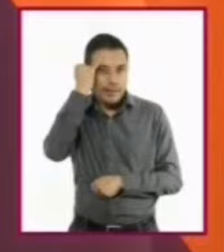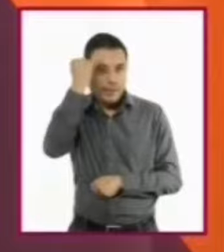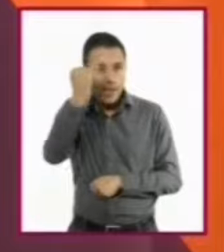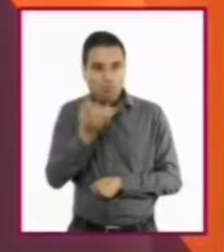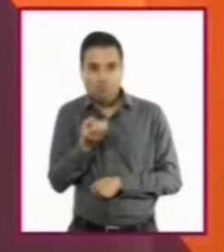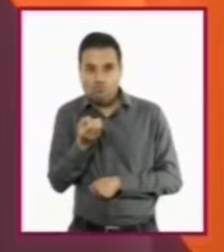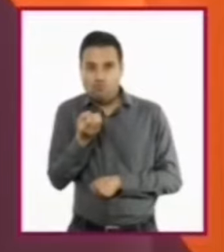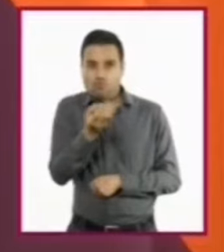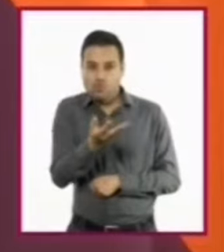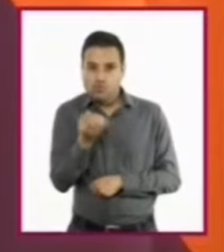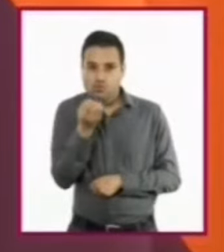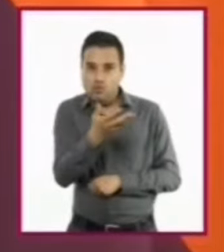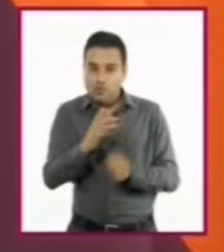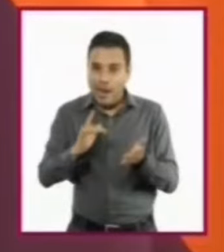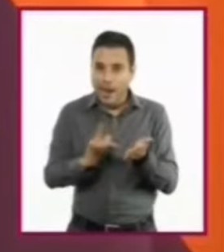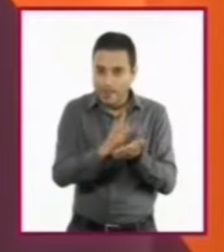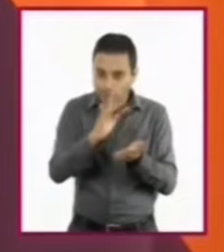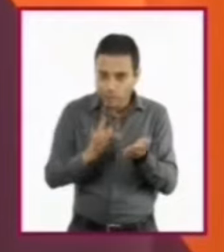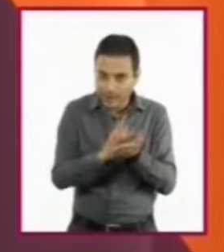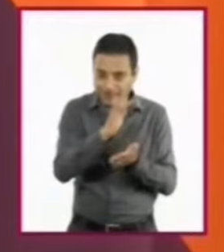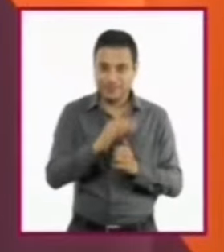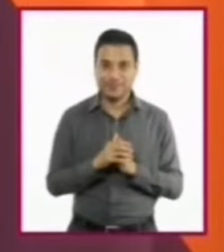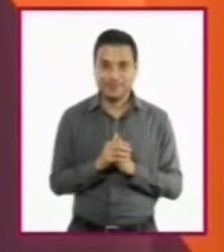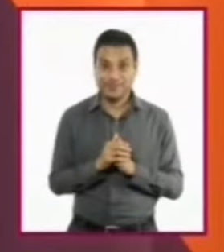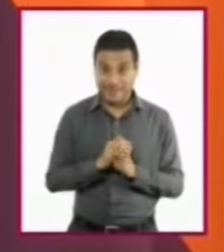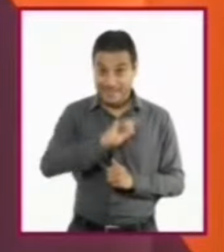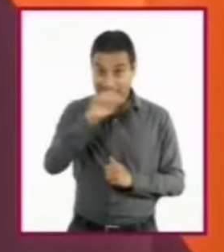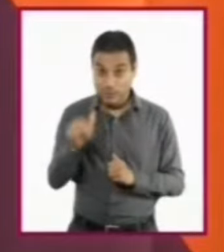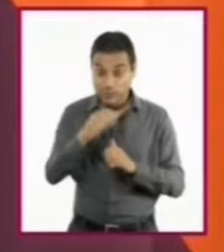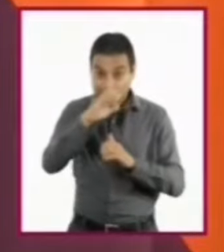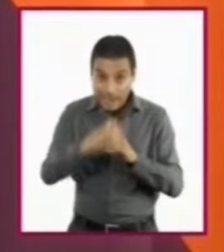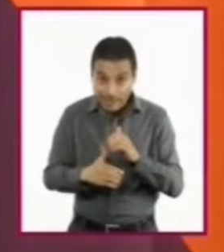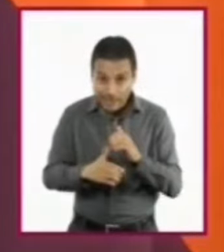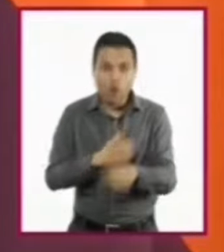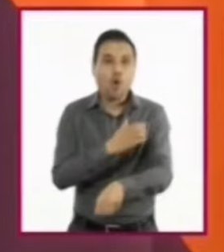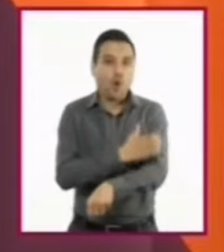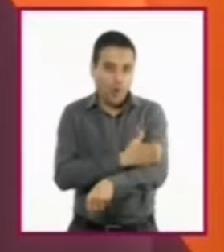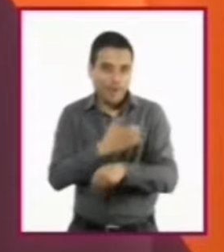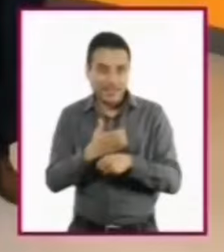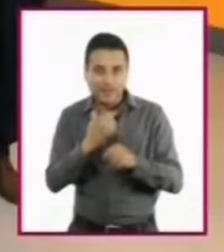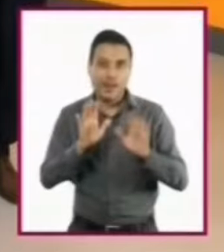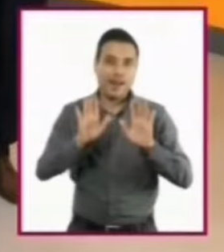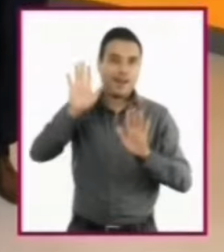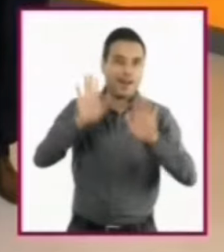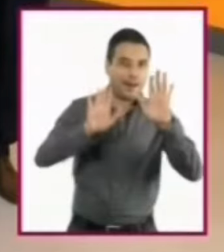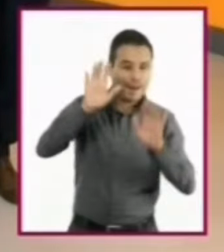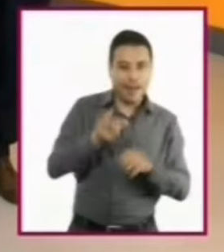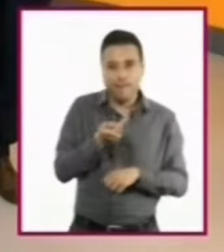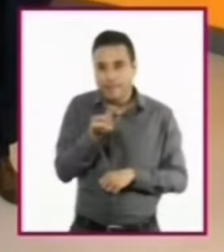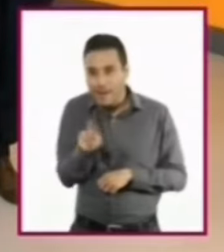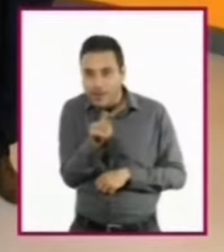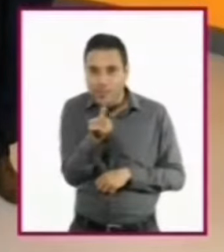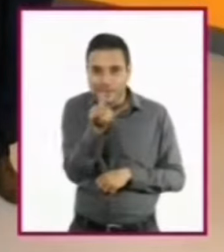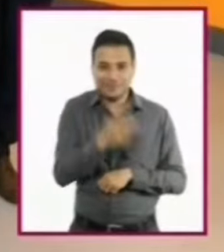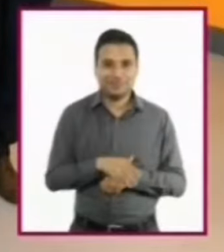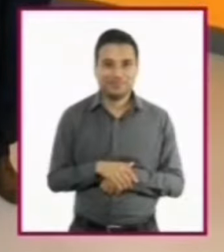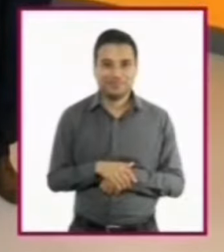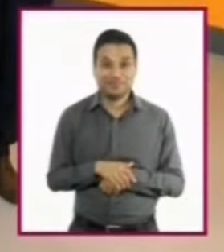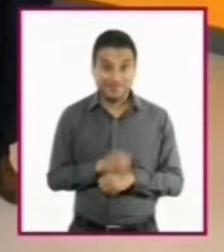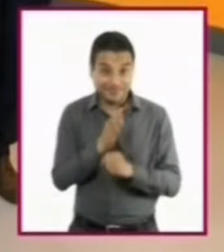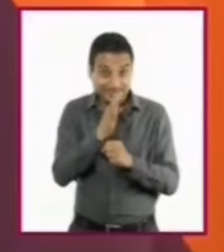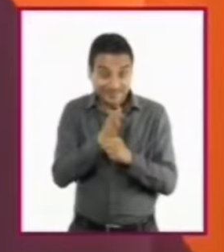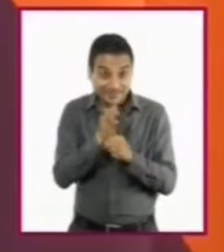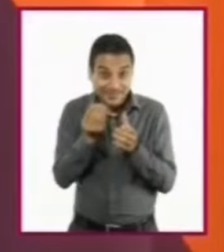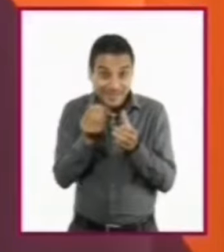su investigación e incluso al final podrían intervenir los demás compañeros. Para esta sesión hemos